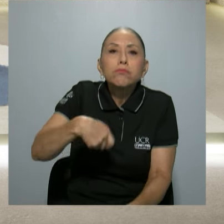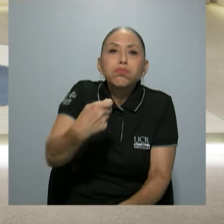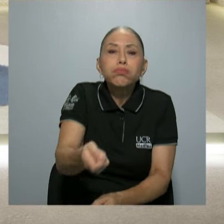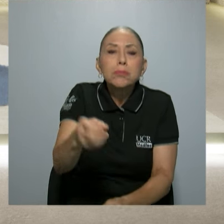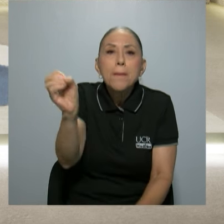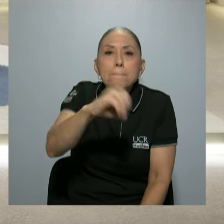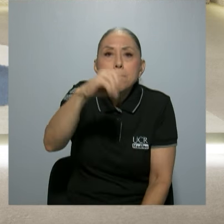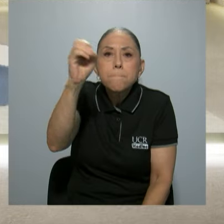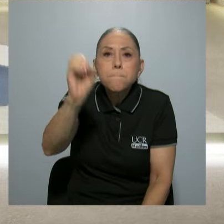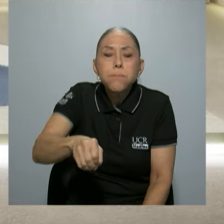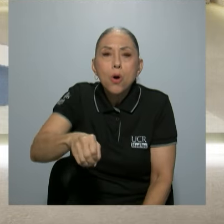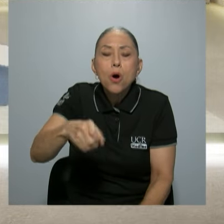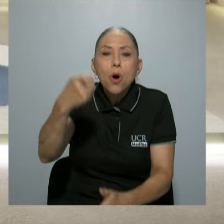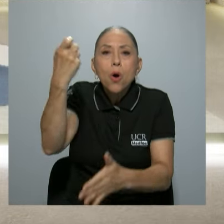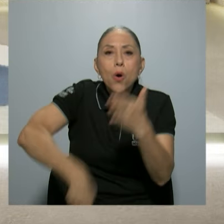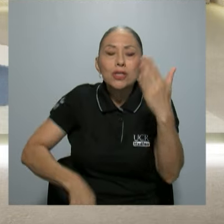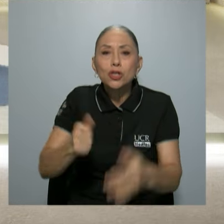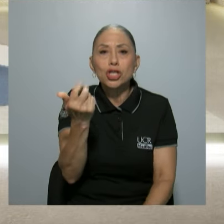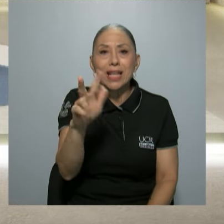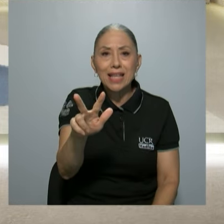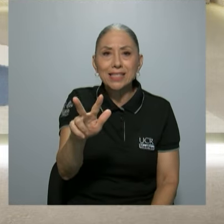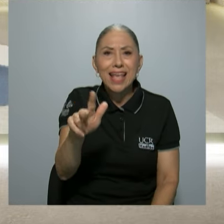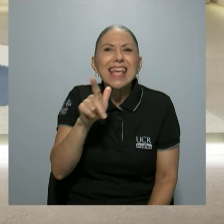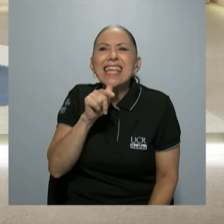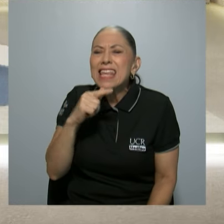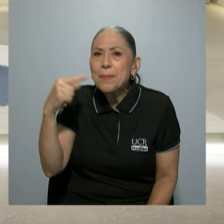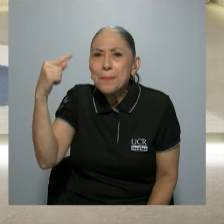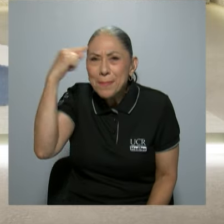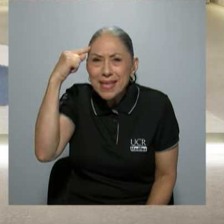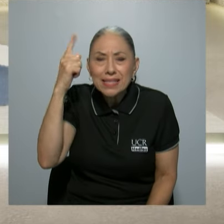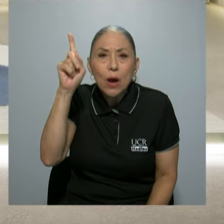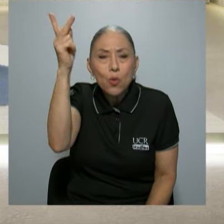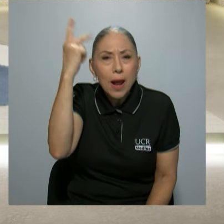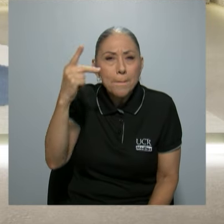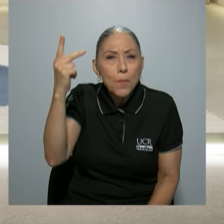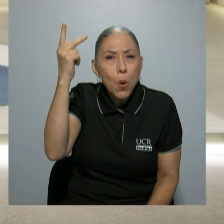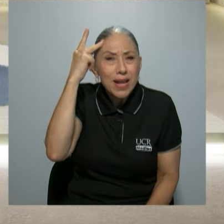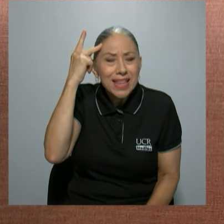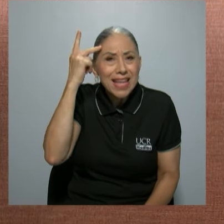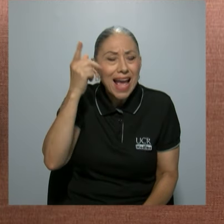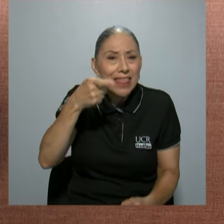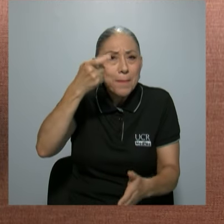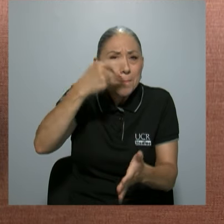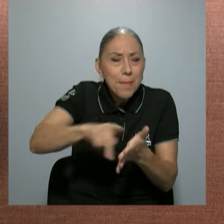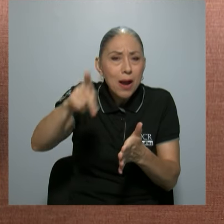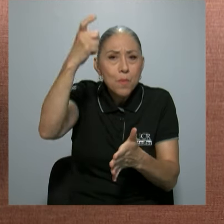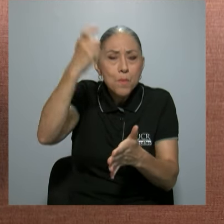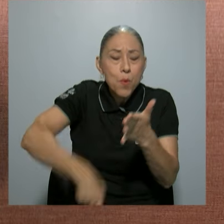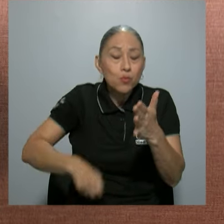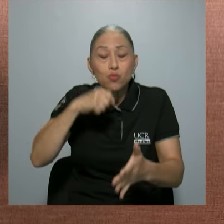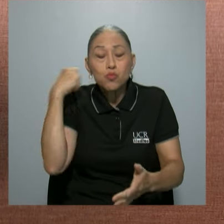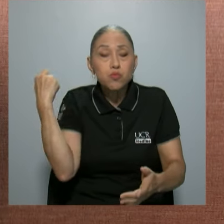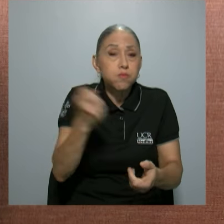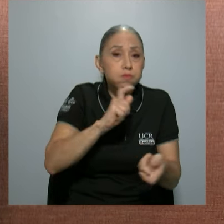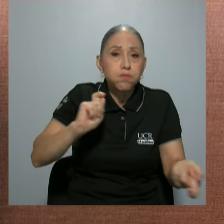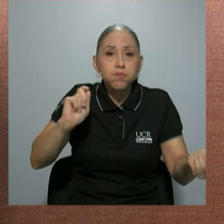le ocurre una política fiscalista voraz de shock en ese sentido? Además, una visión